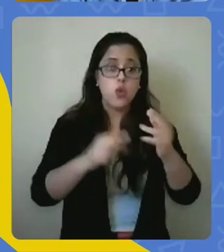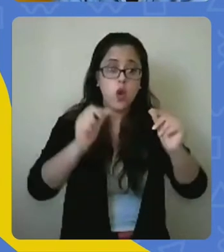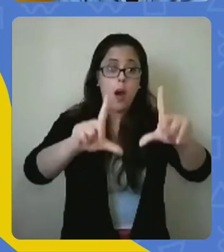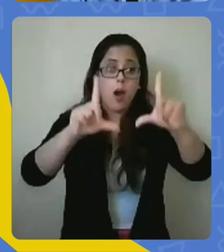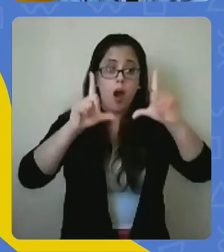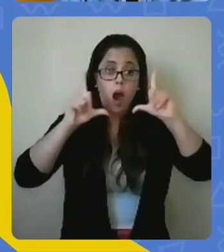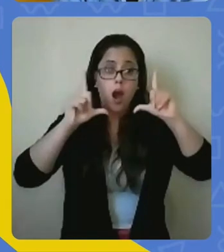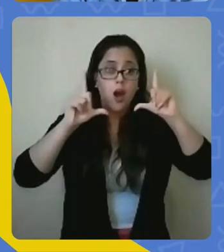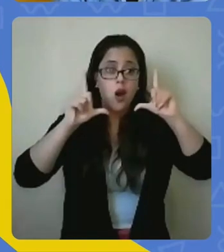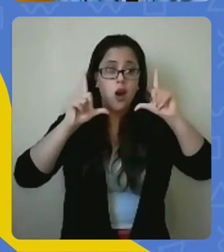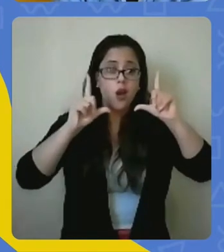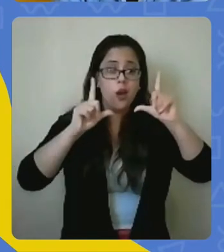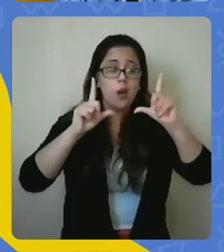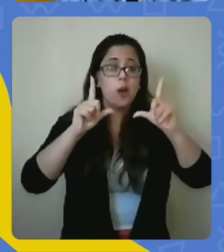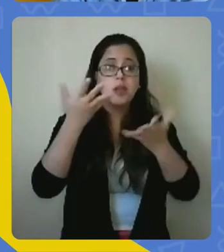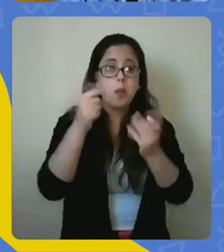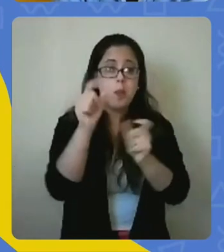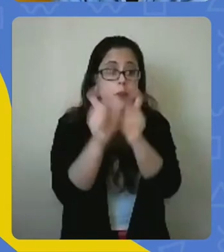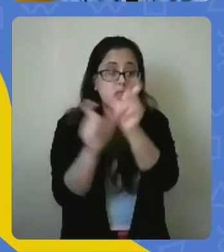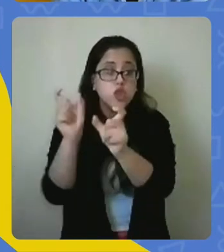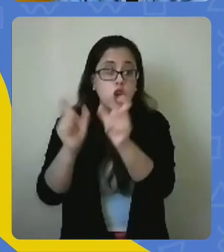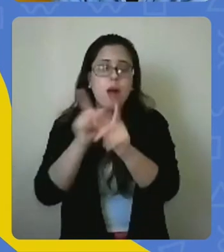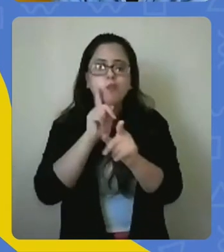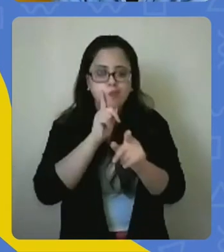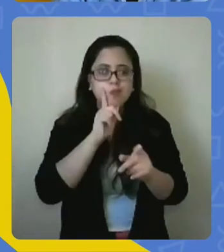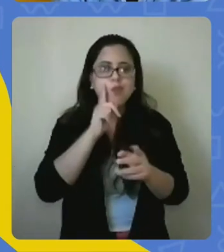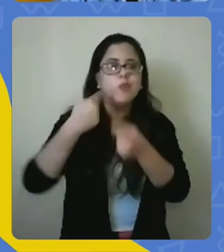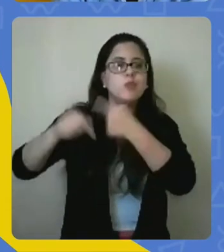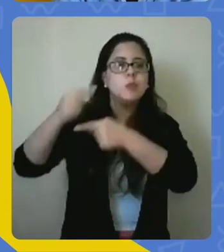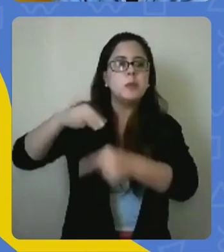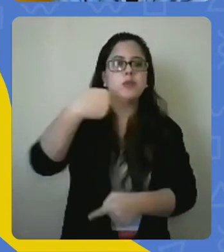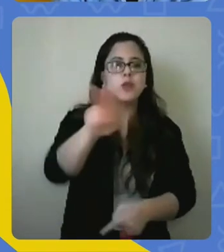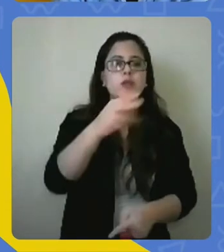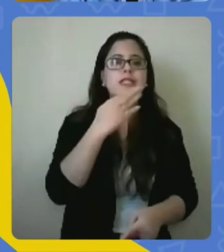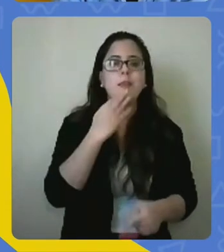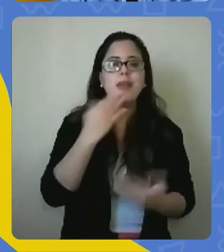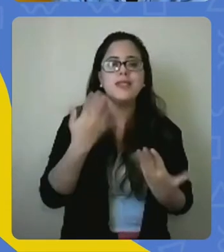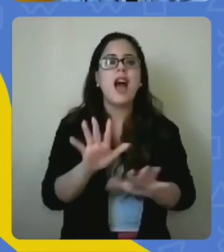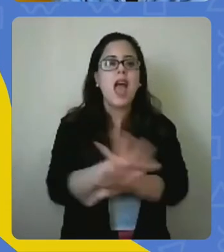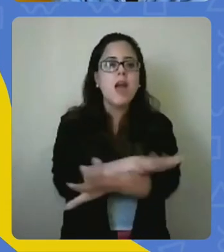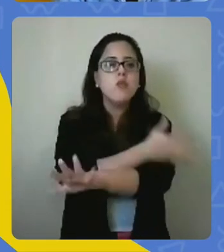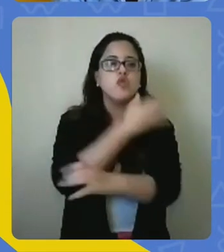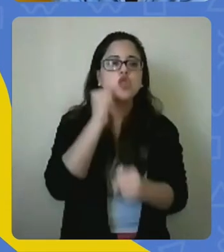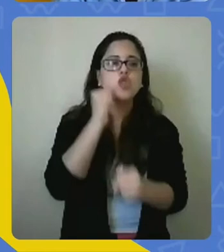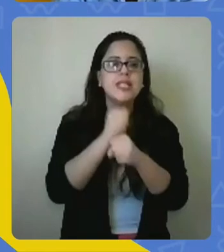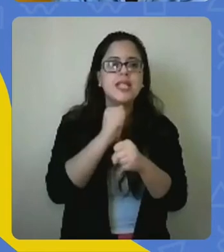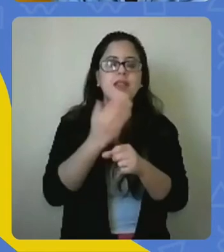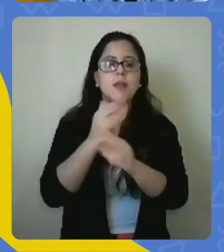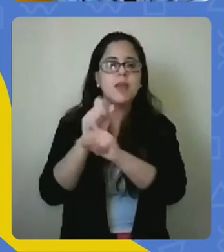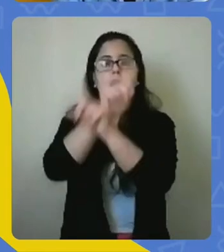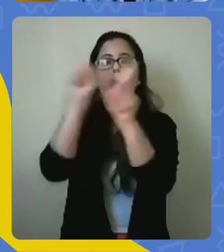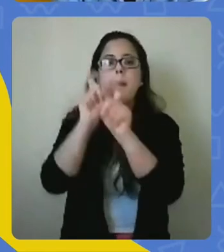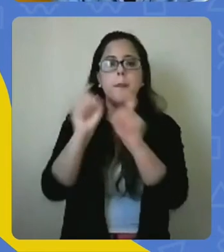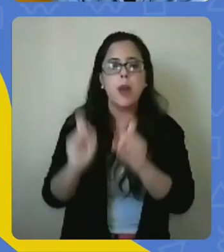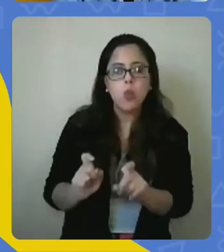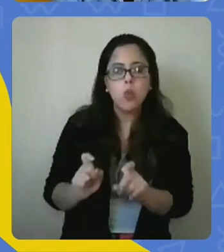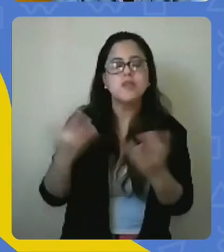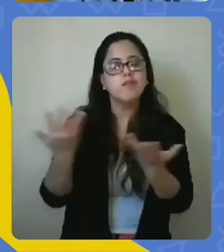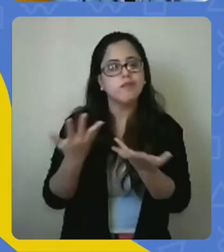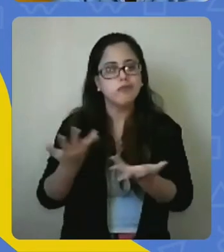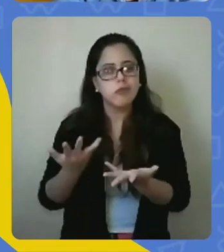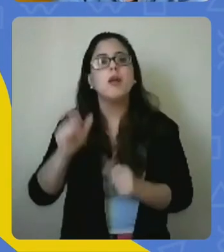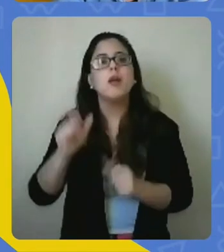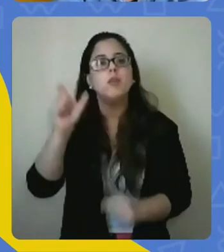y también tiene la definición de la emoción que se trabajan, y preguntas para que el adulto que